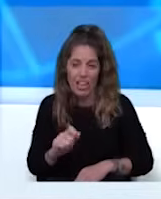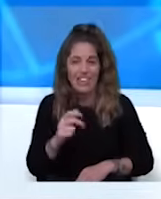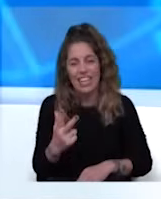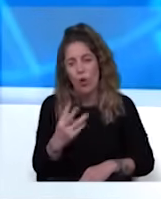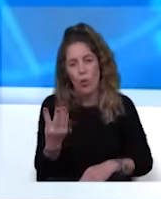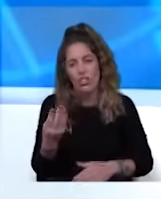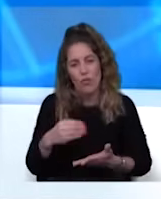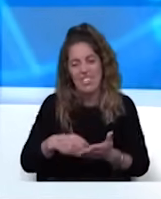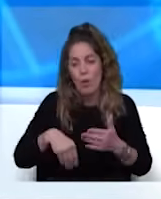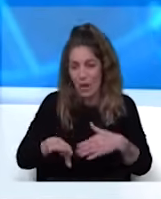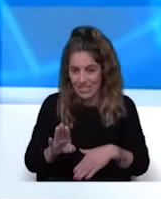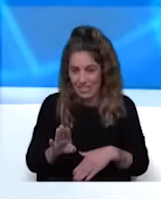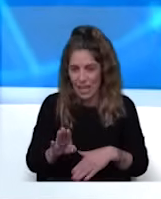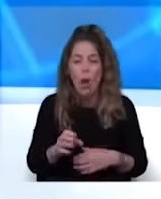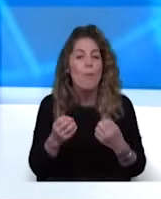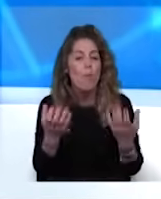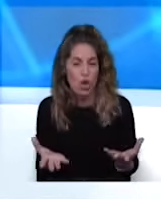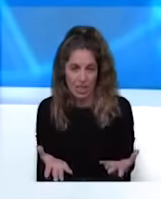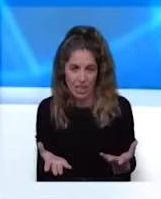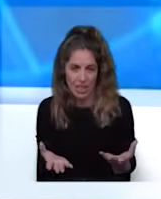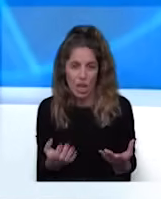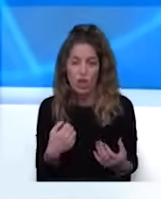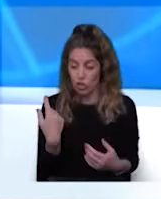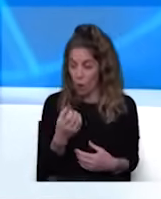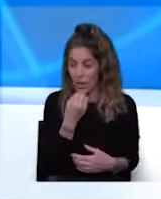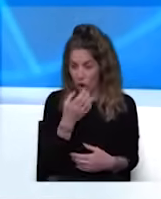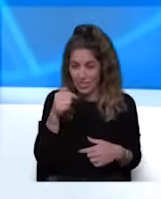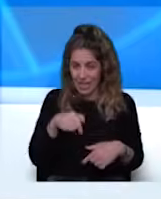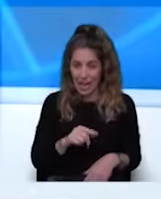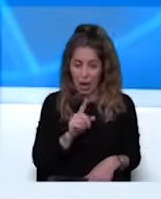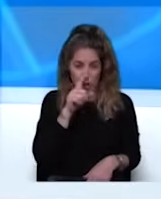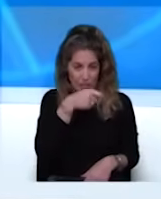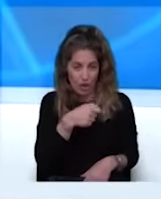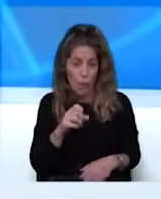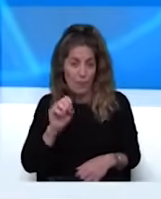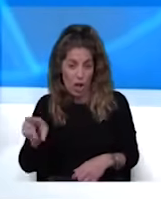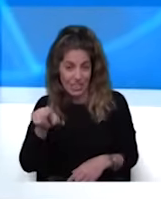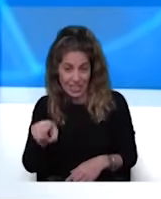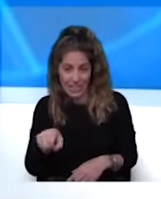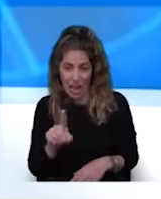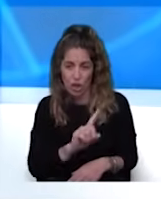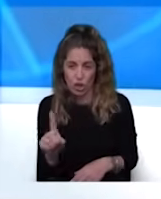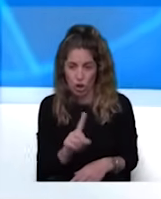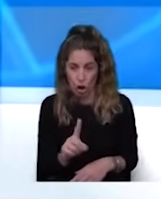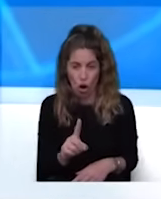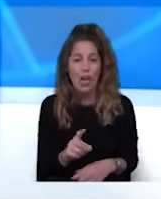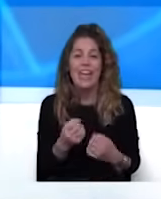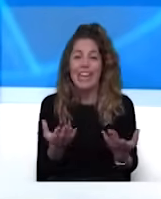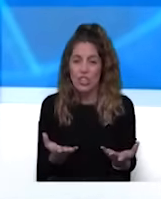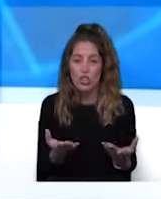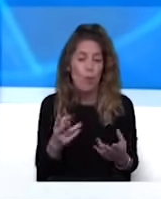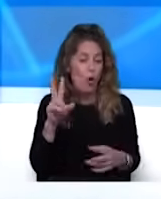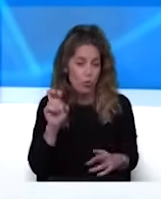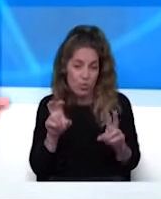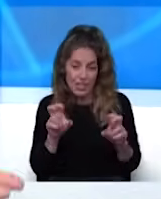cuatro veces mayor Y eso por qué ocurre somos mejores ciudadanos acá y peores allá no ocurre por una